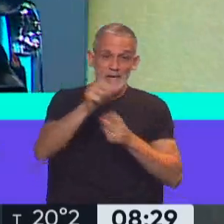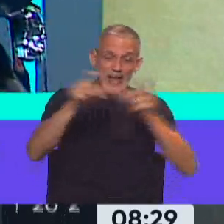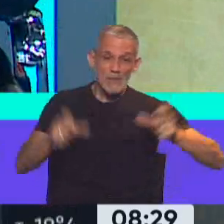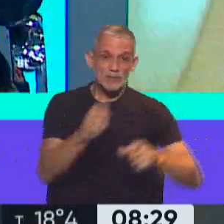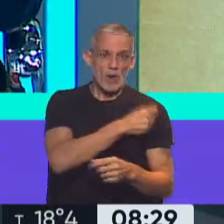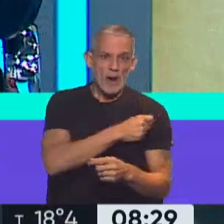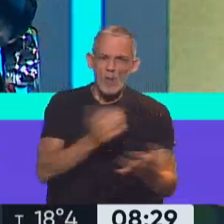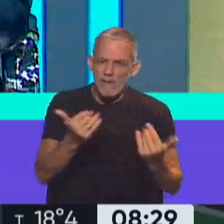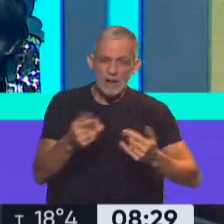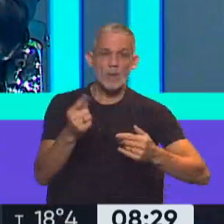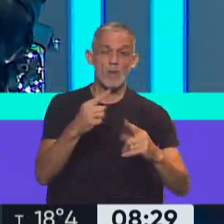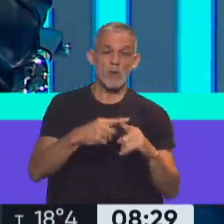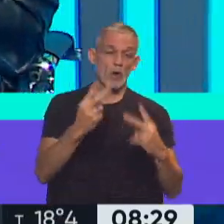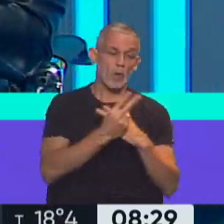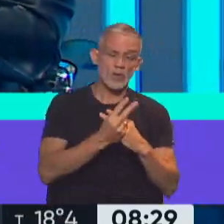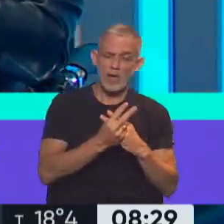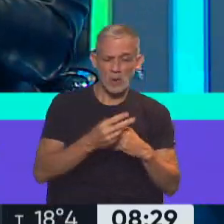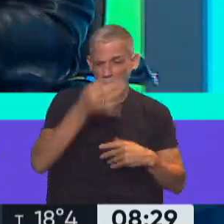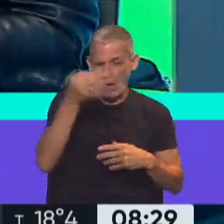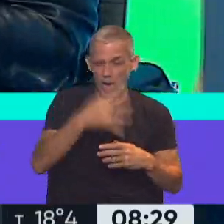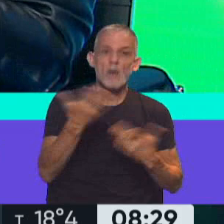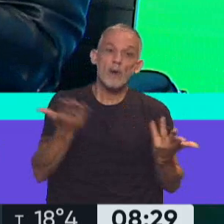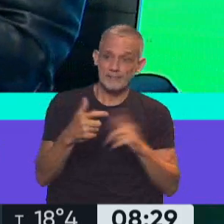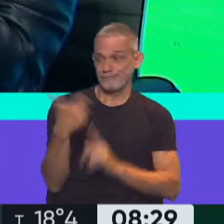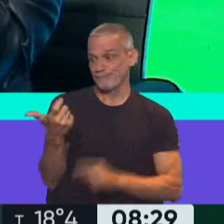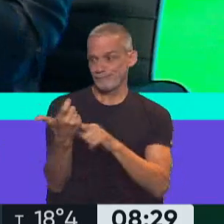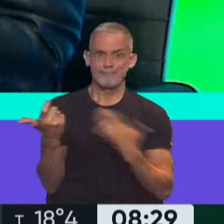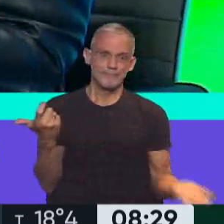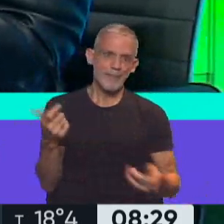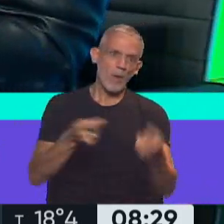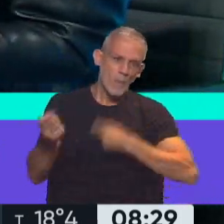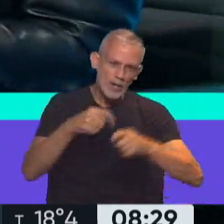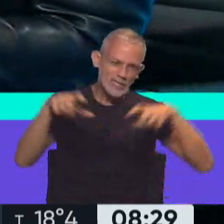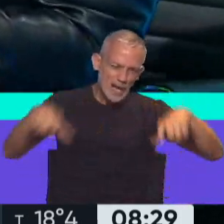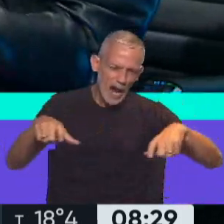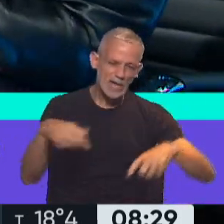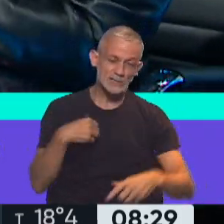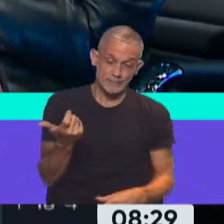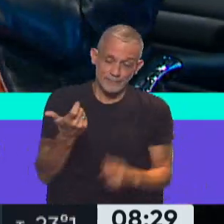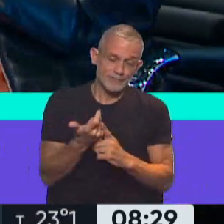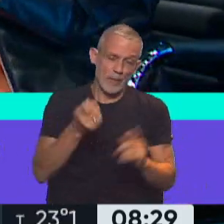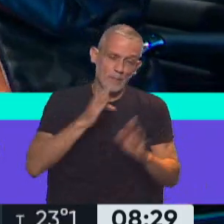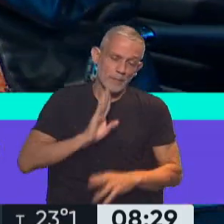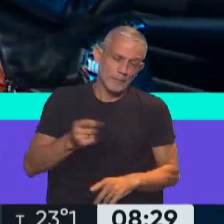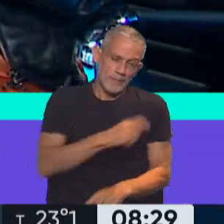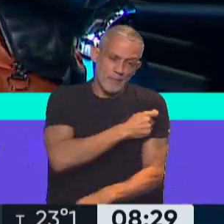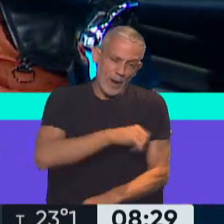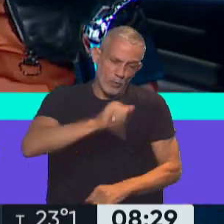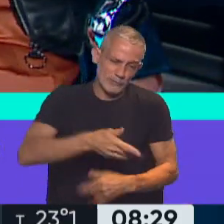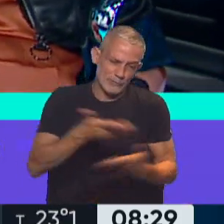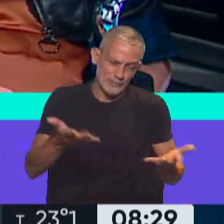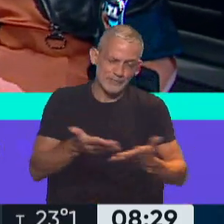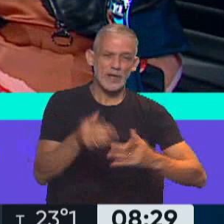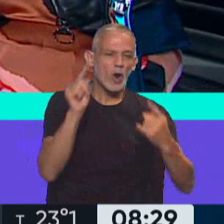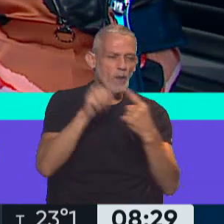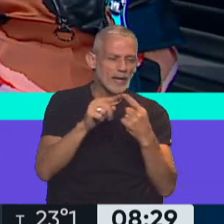vacunen, si no es por el cuidado de su propia salud, por las ganas de asistir a ese evento. Claro. Digo, si bien el